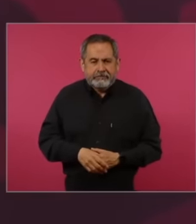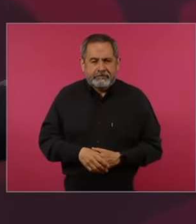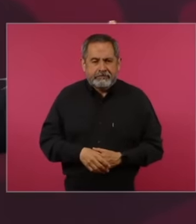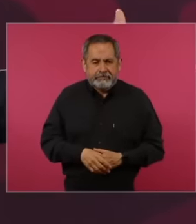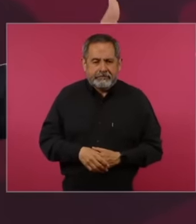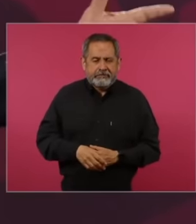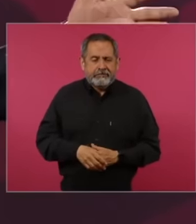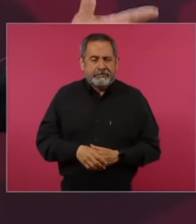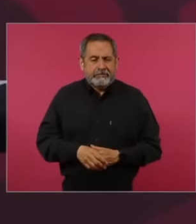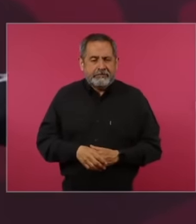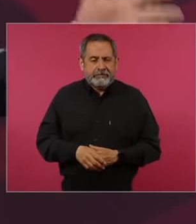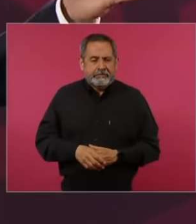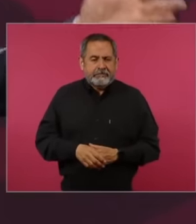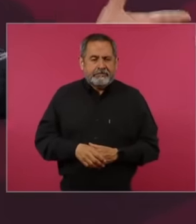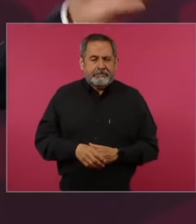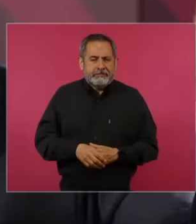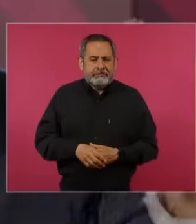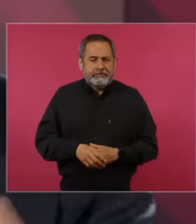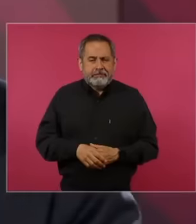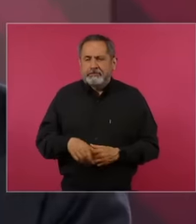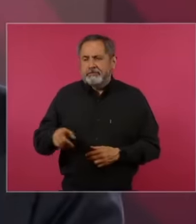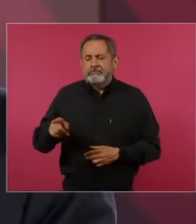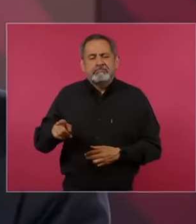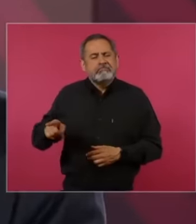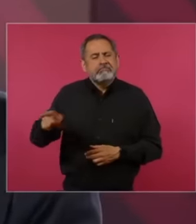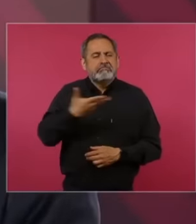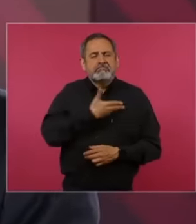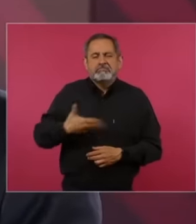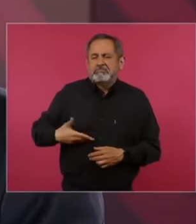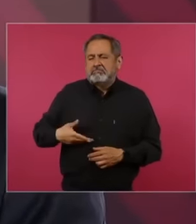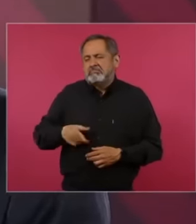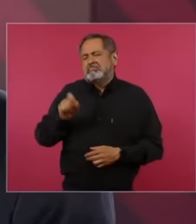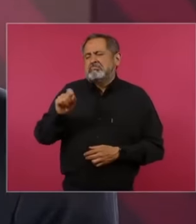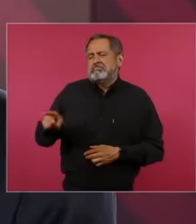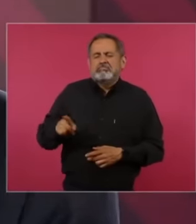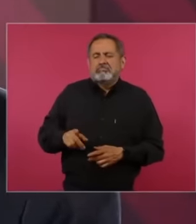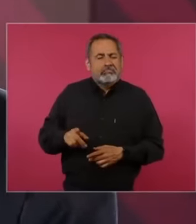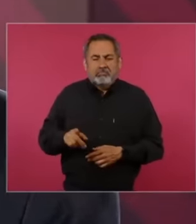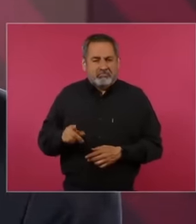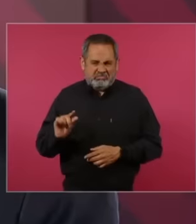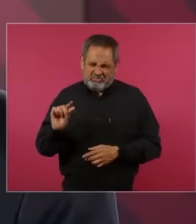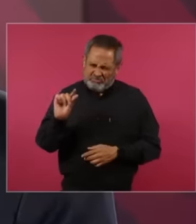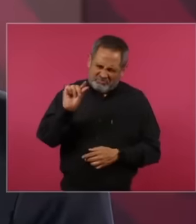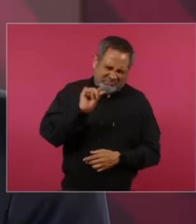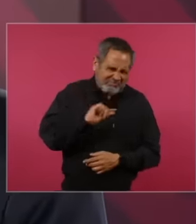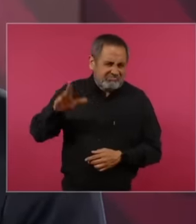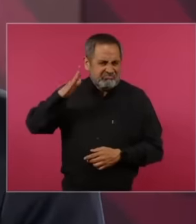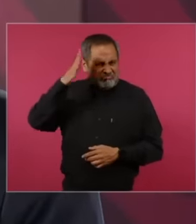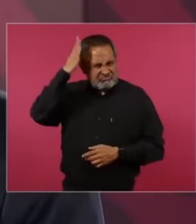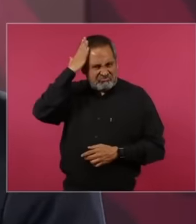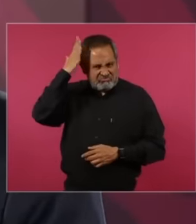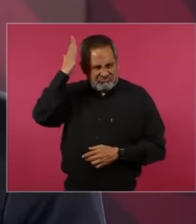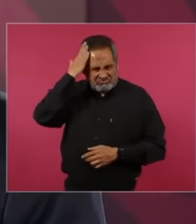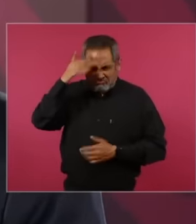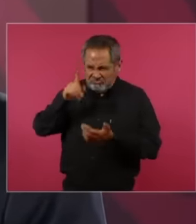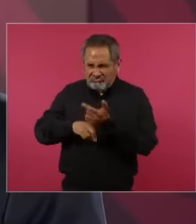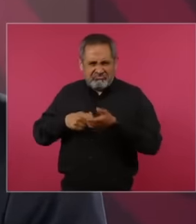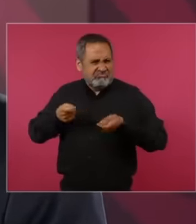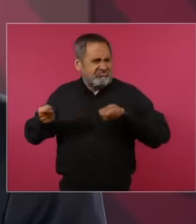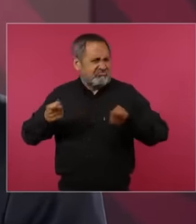de una gobernante más. Estamos hablando de una gran dirigente.